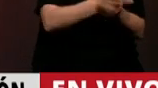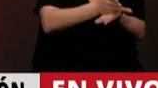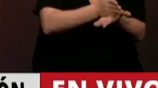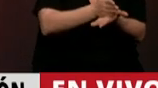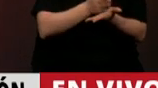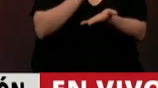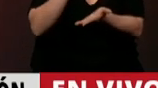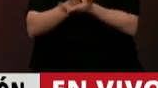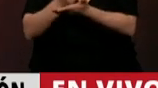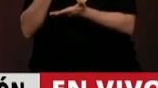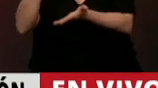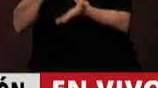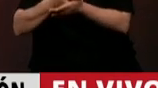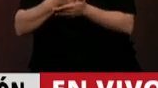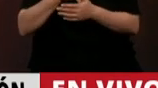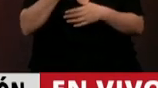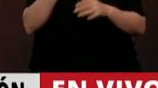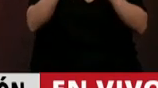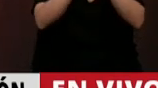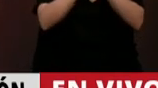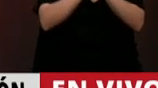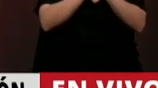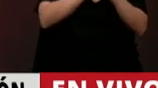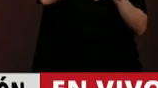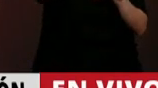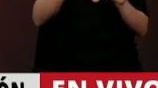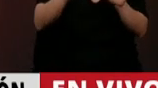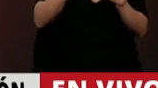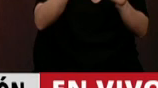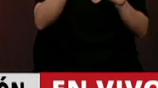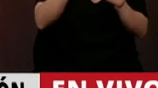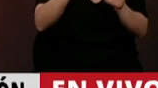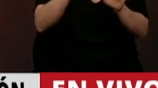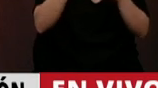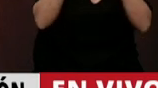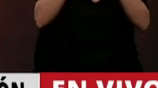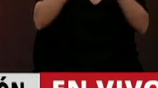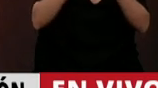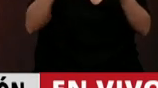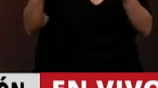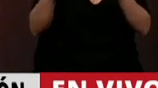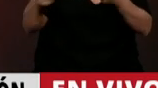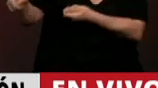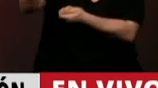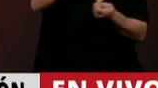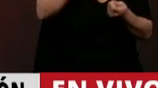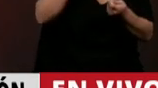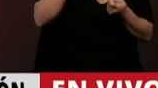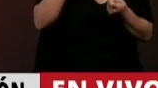Ley 24.922, Ley Federal de Pesca, con las modificaciones